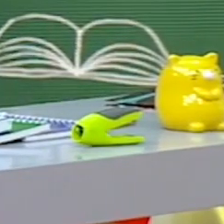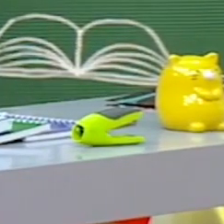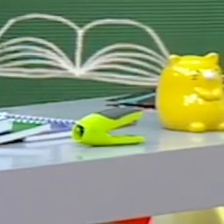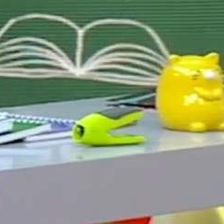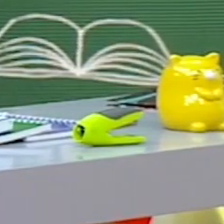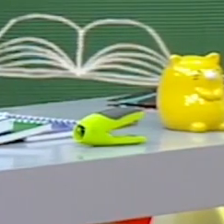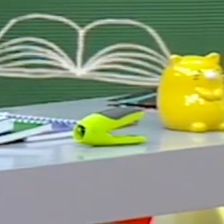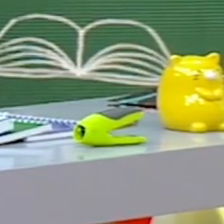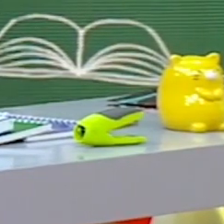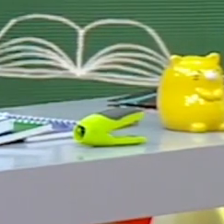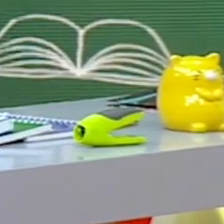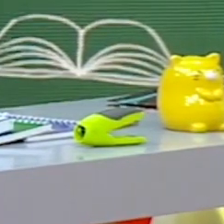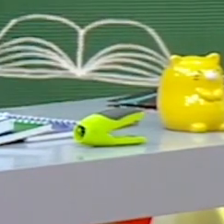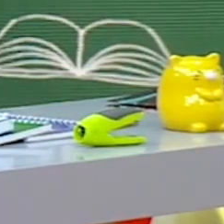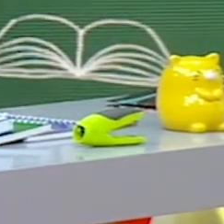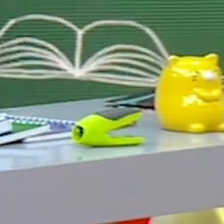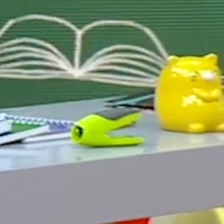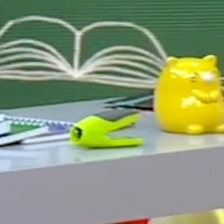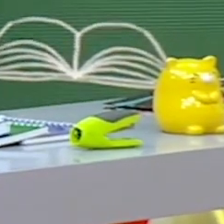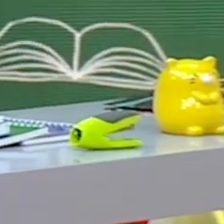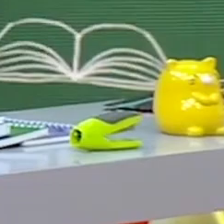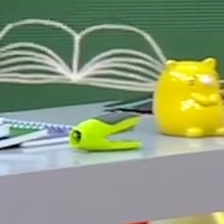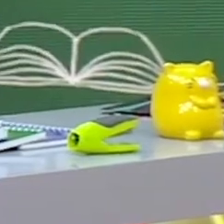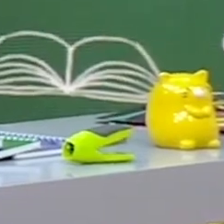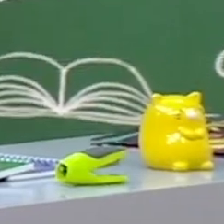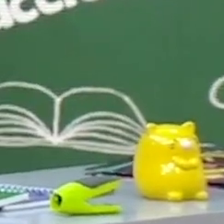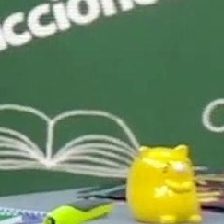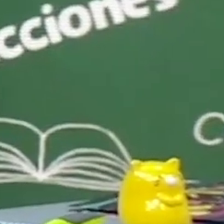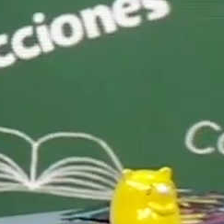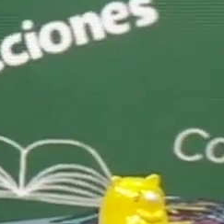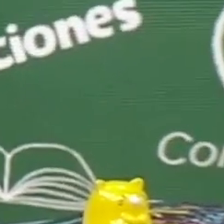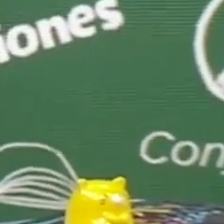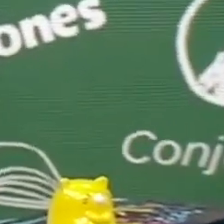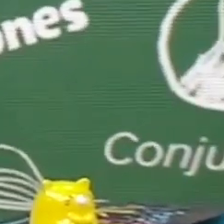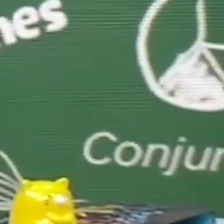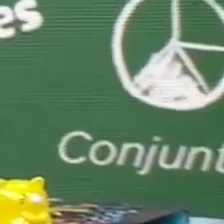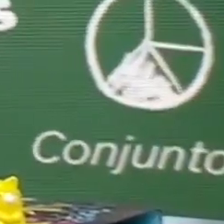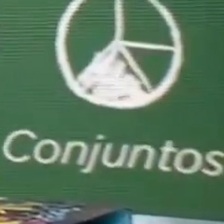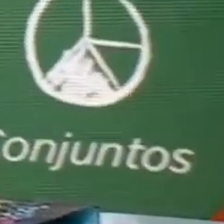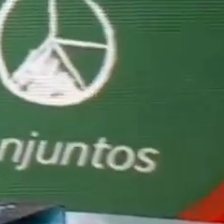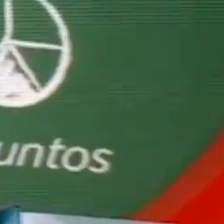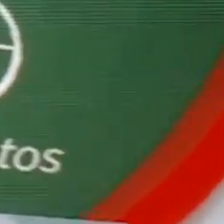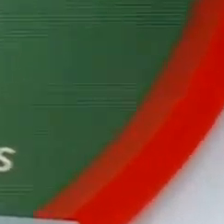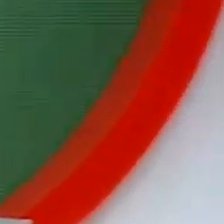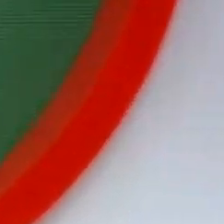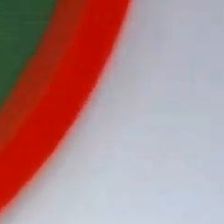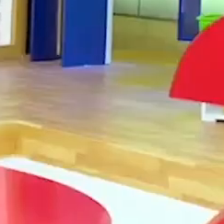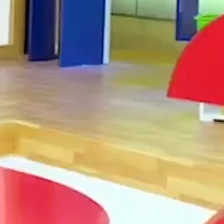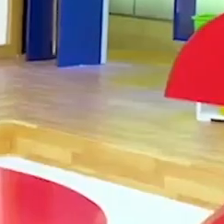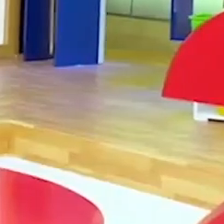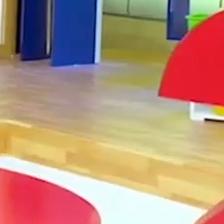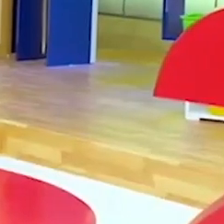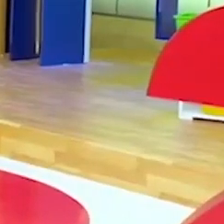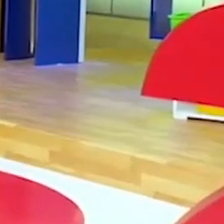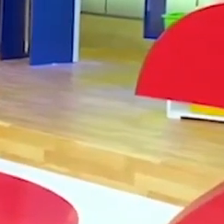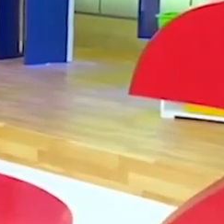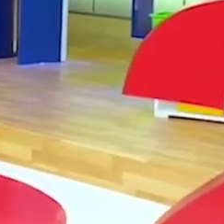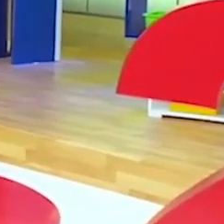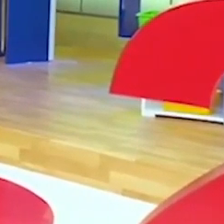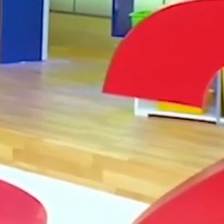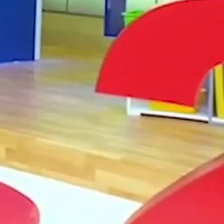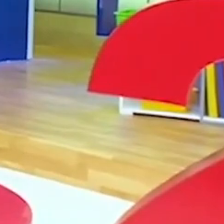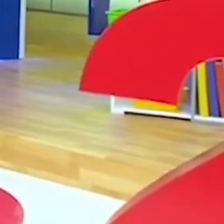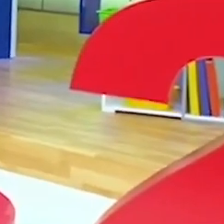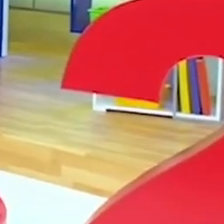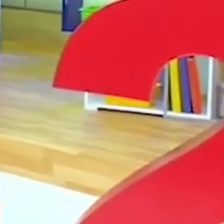el día a día. Les conté en la sesión anterior que me llamó la atención que uno de mis recibos de luz tuviera un monto un